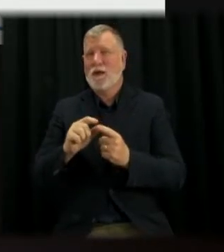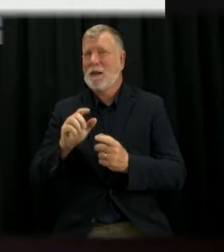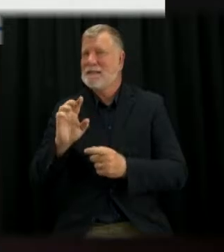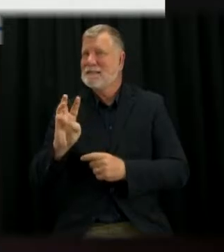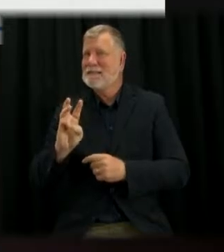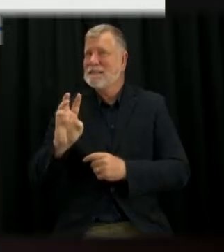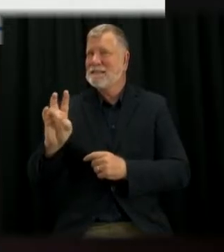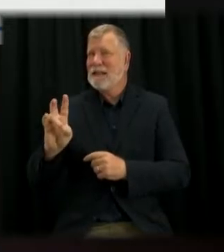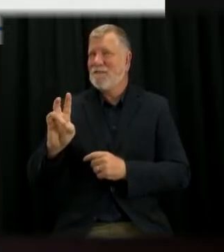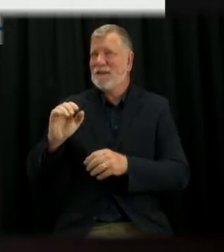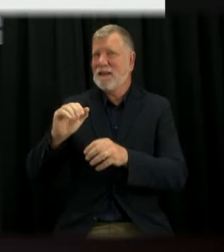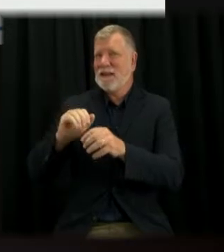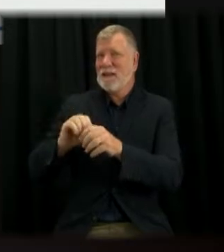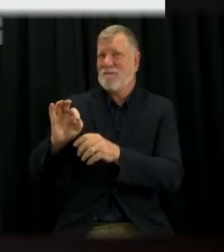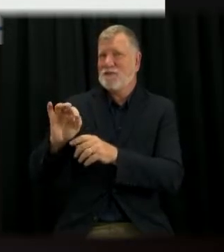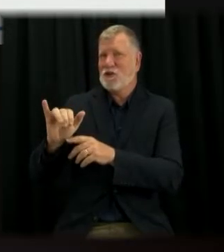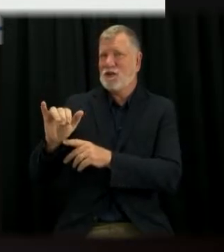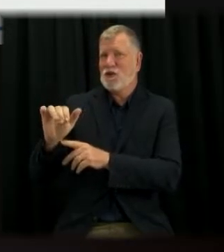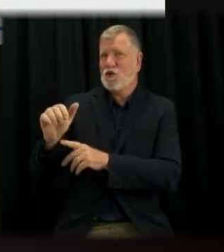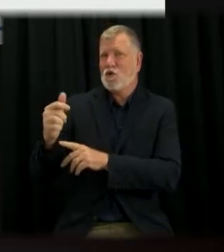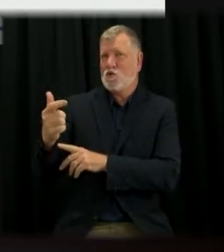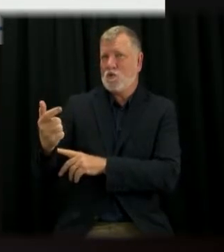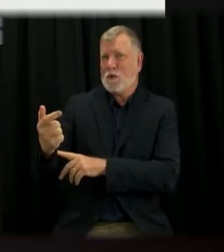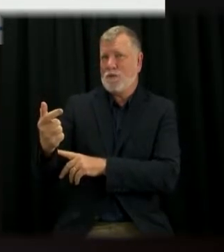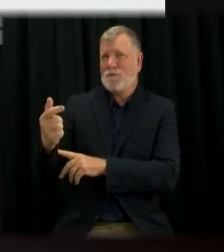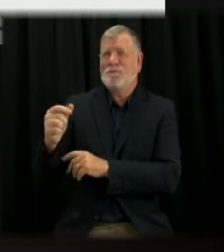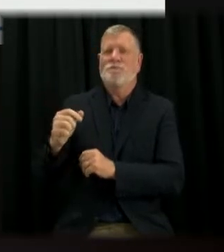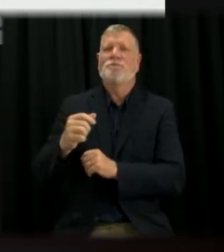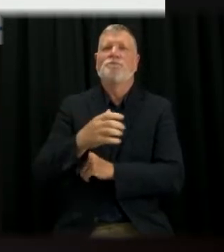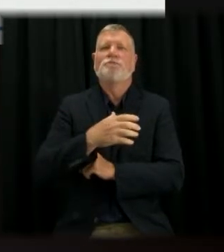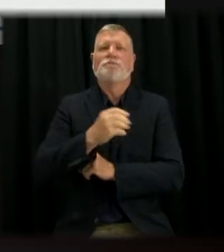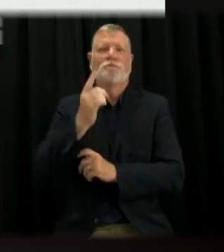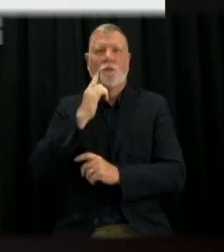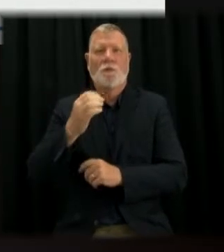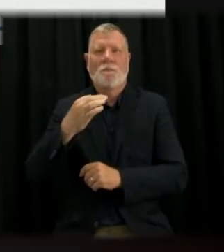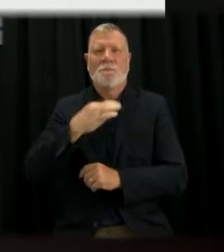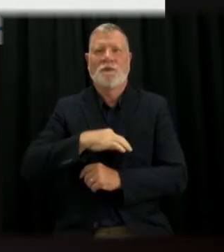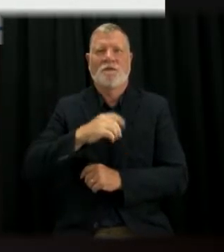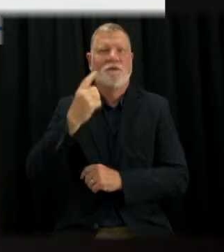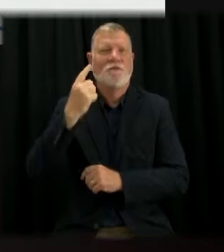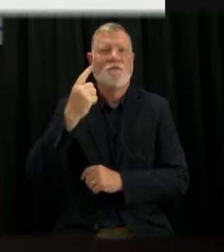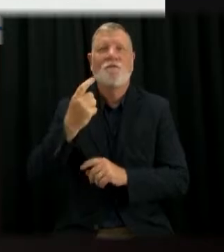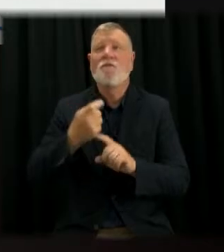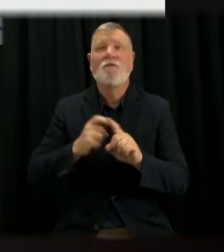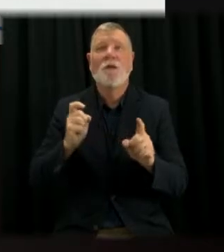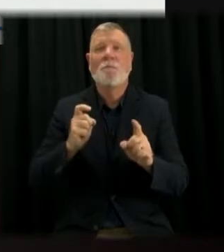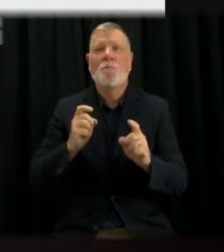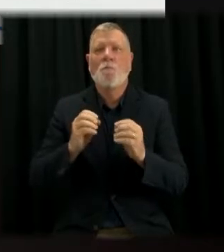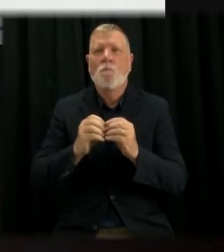a casi 67 millones en el año 2021. Esto se beneficia